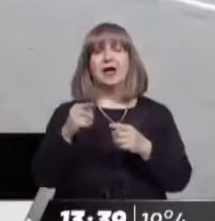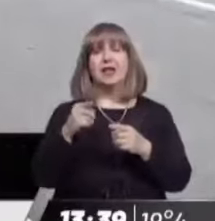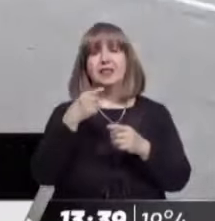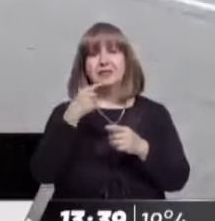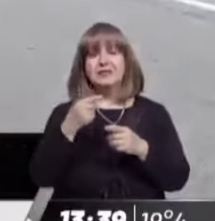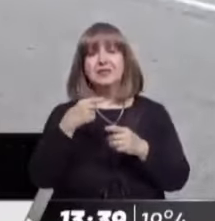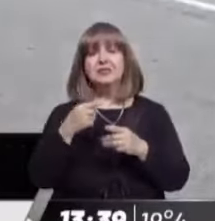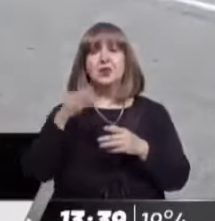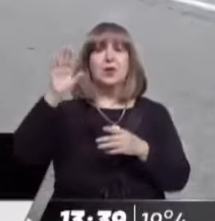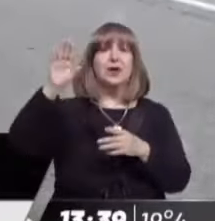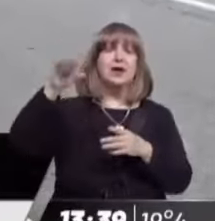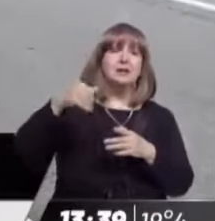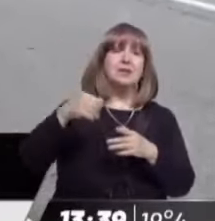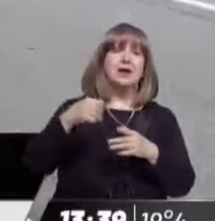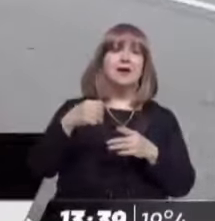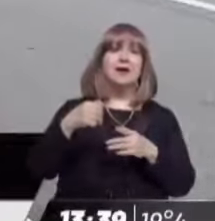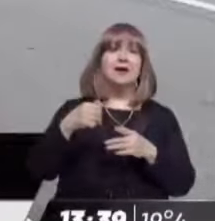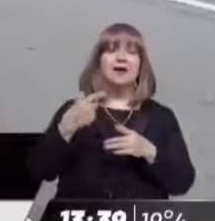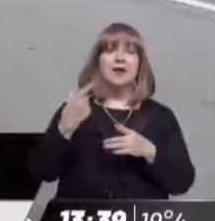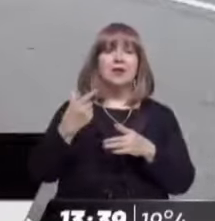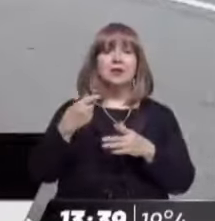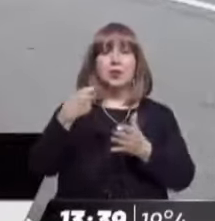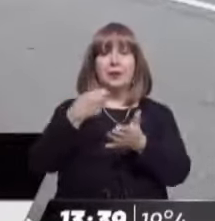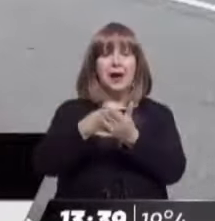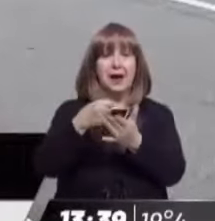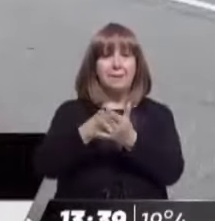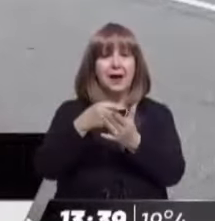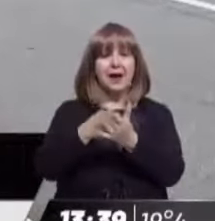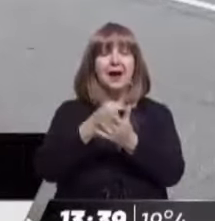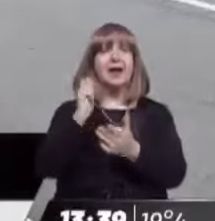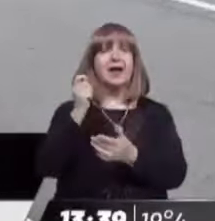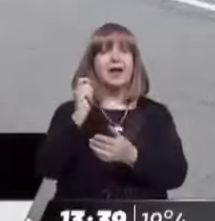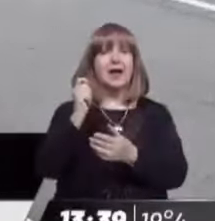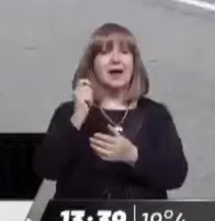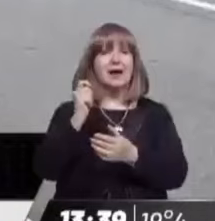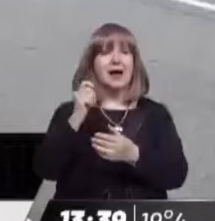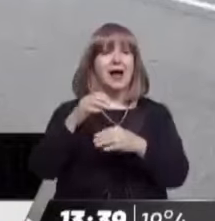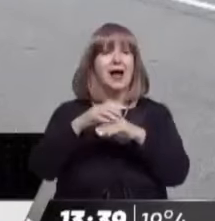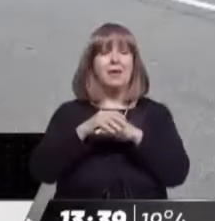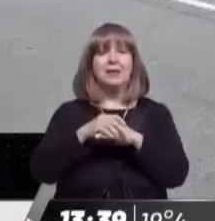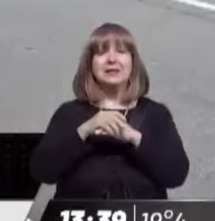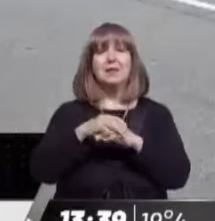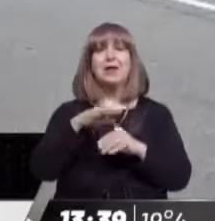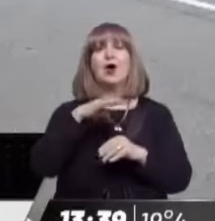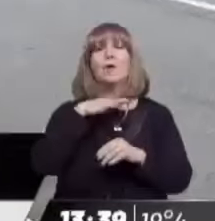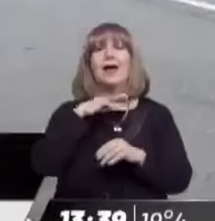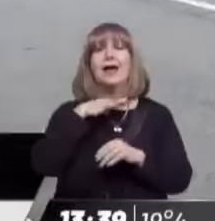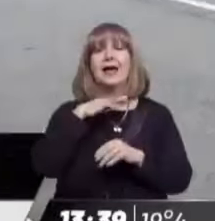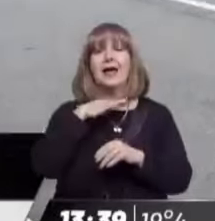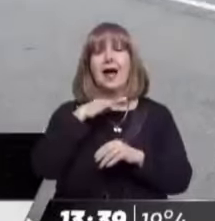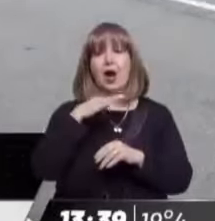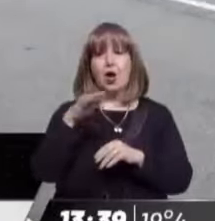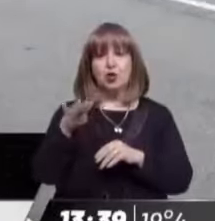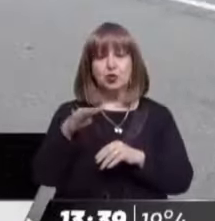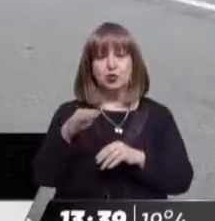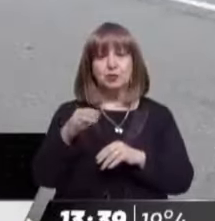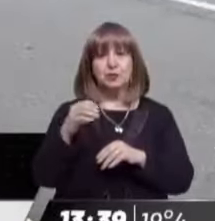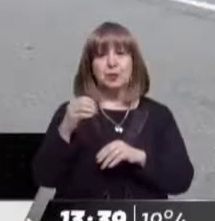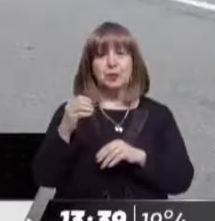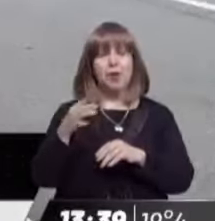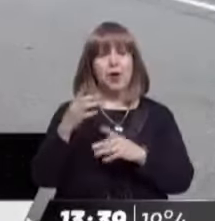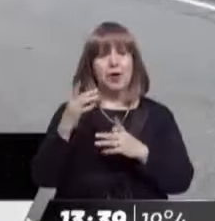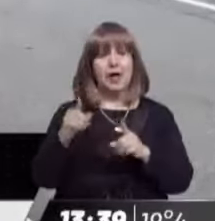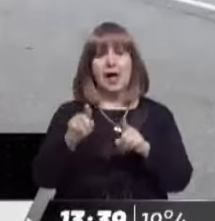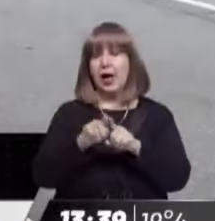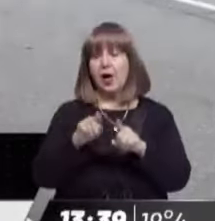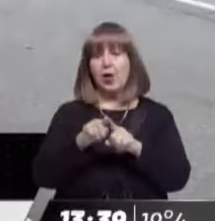dice, voy a hacer pagar todas estas obras a mis amigos mexicanos. ¿Por qué dice esto? Porque lo